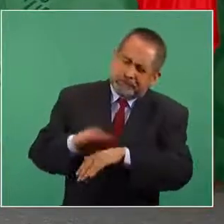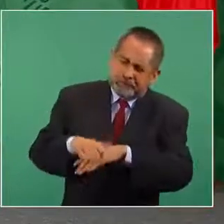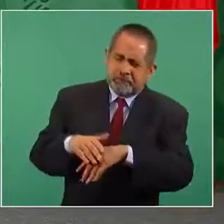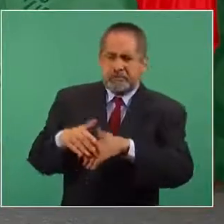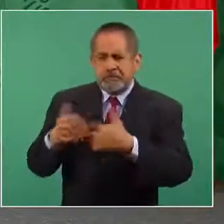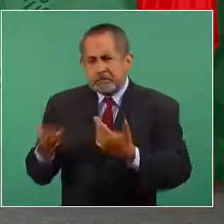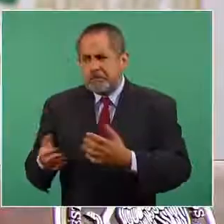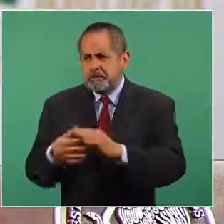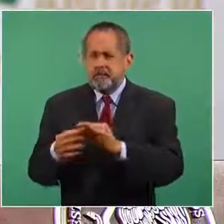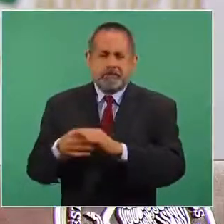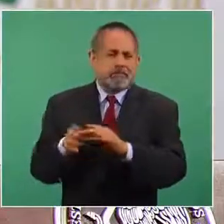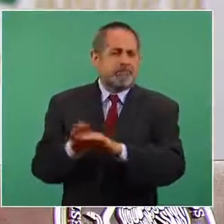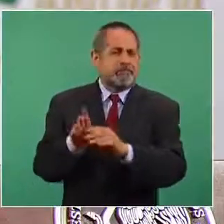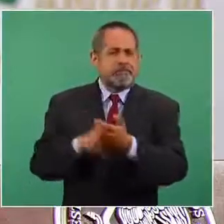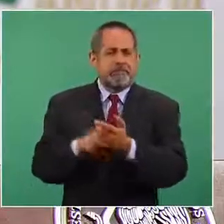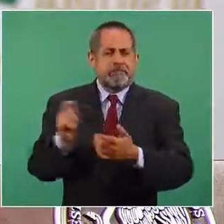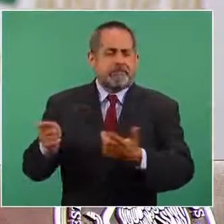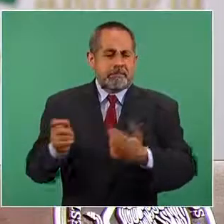sobre un